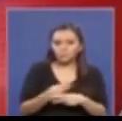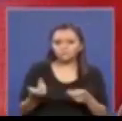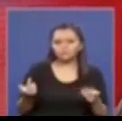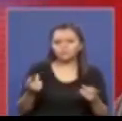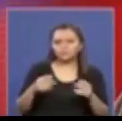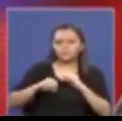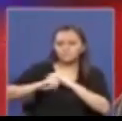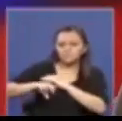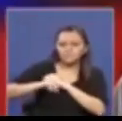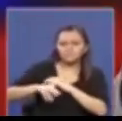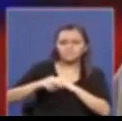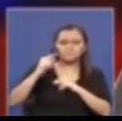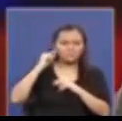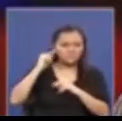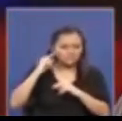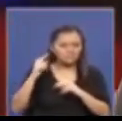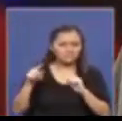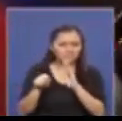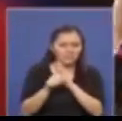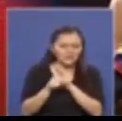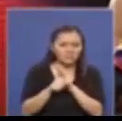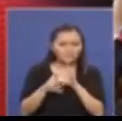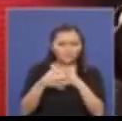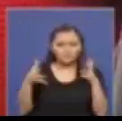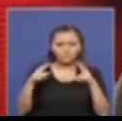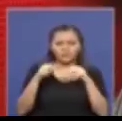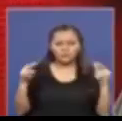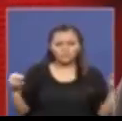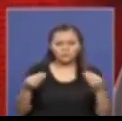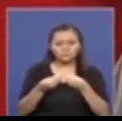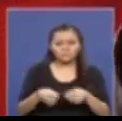negativas, contaminación, ruido, etcétera, por la mala